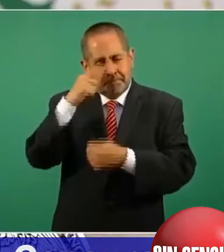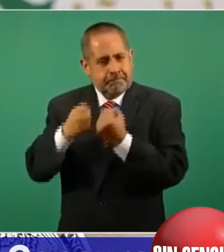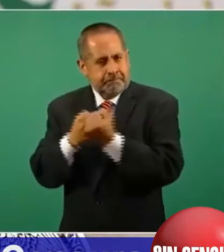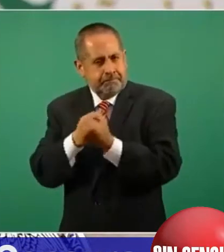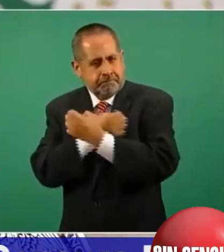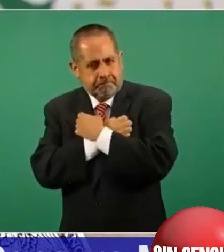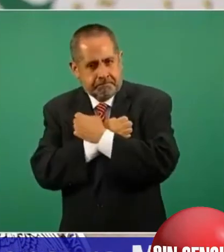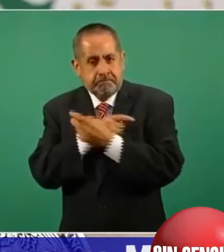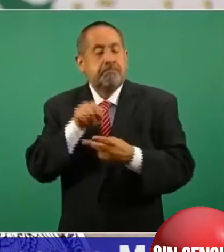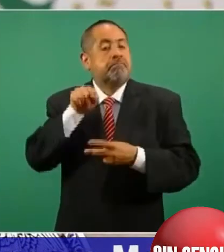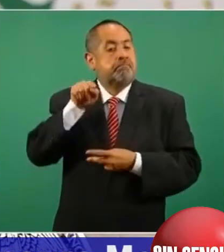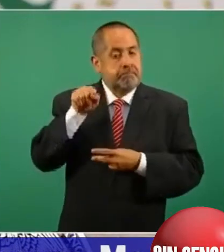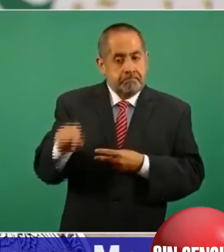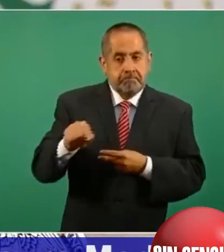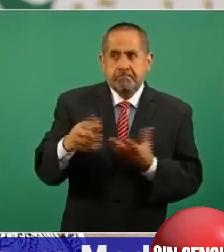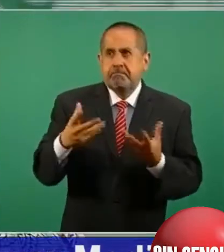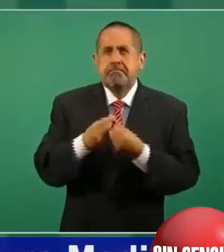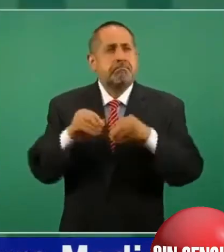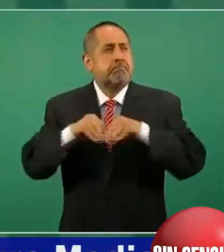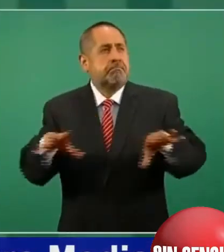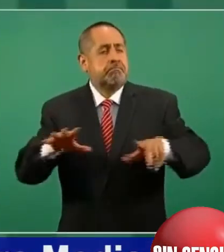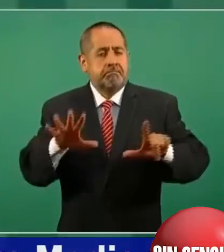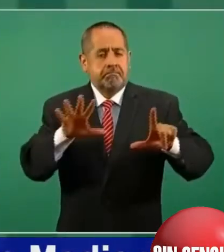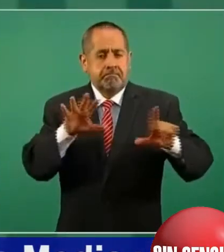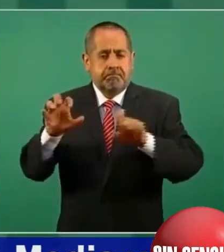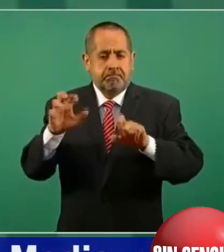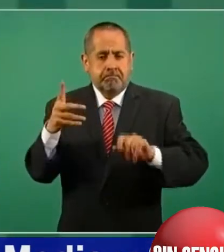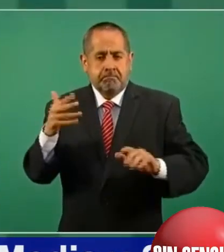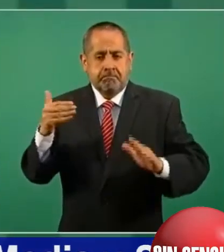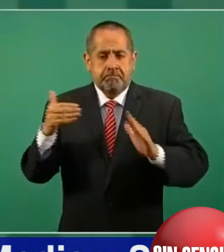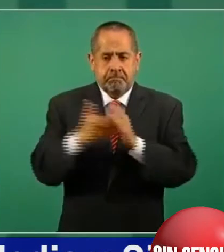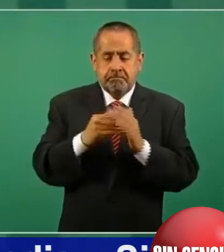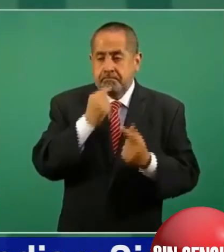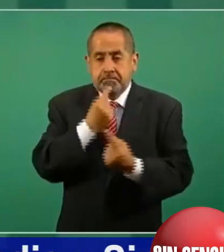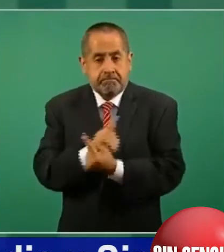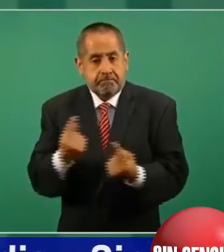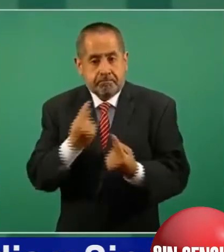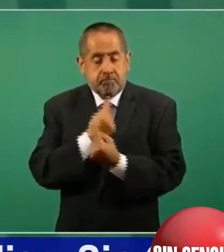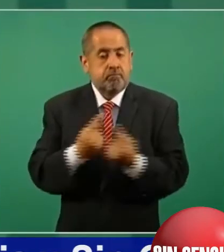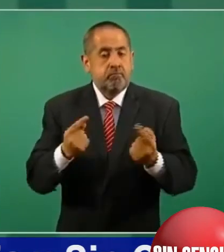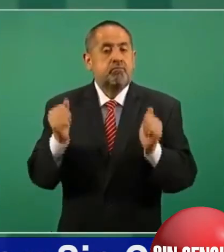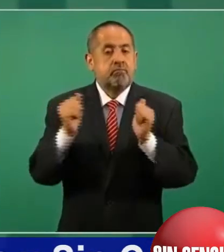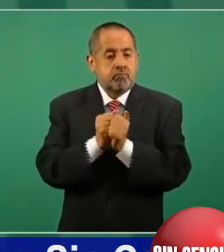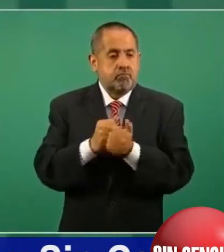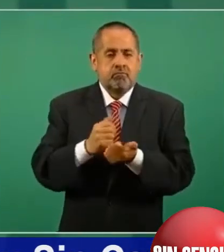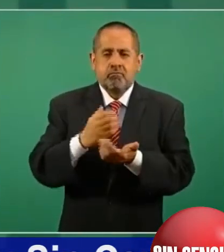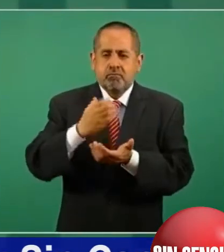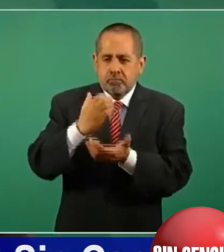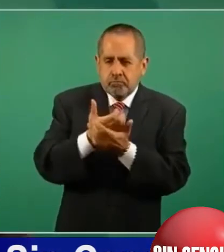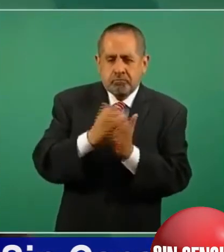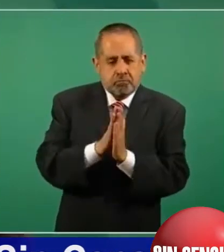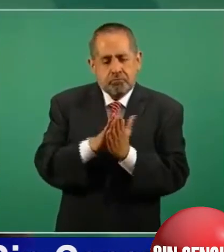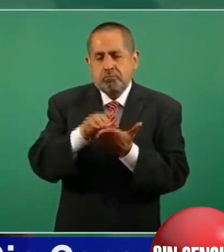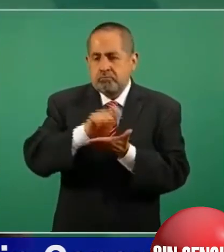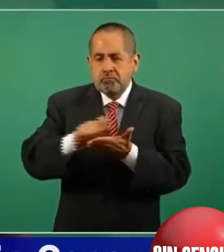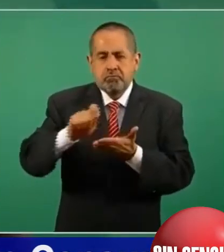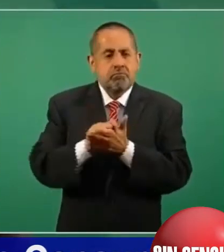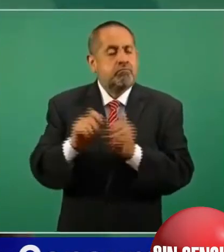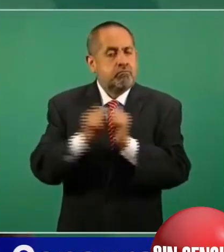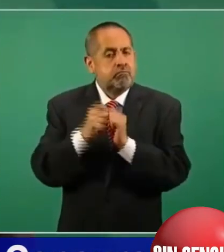Educativo, se llegó a cerca de 750,000 niñas y niños con cuadernillos y con una